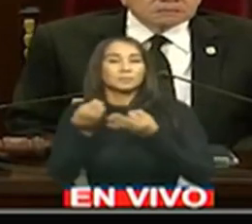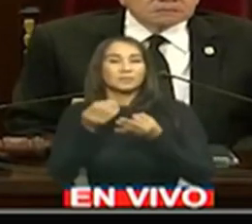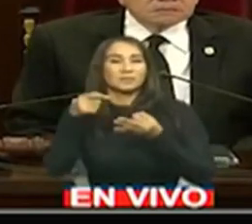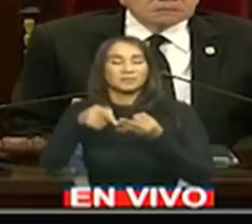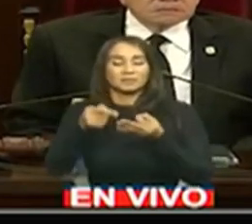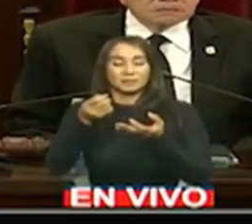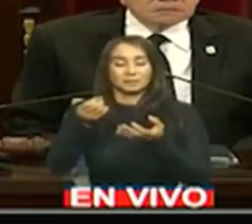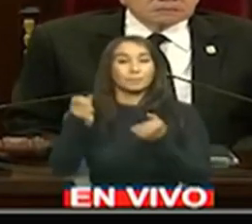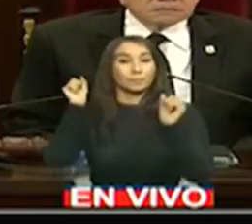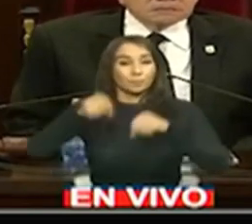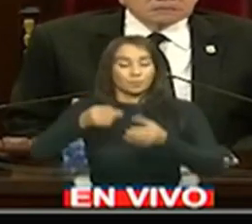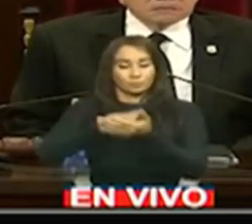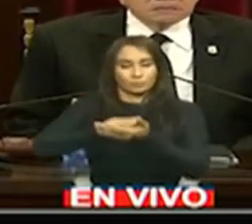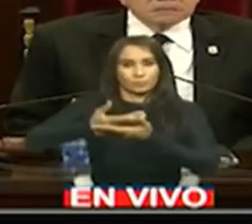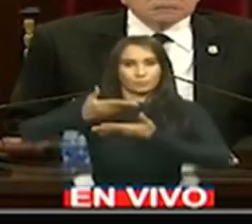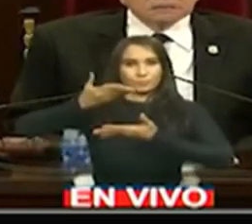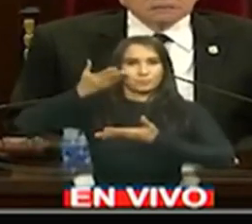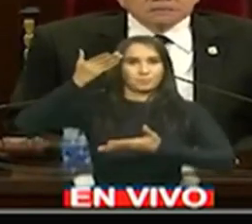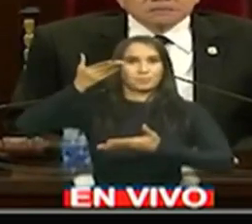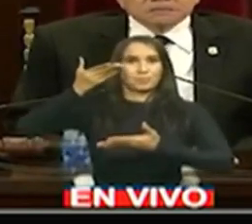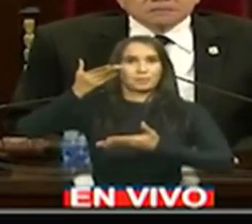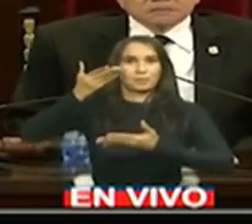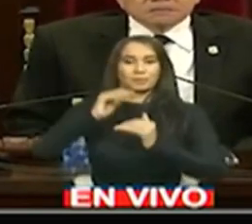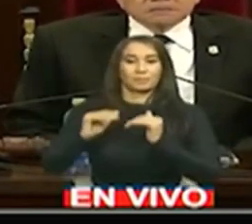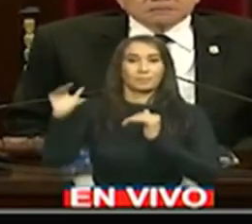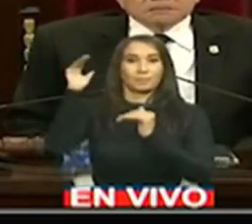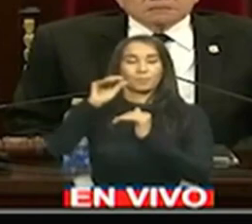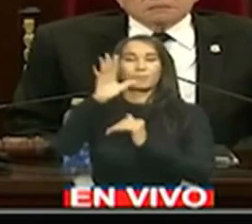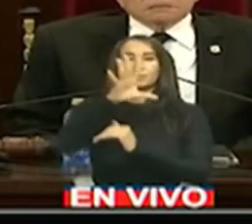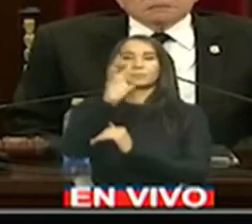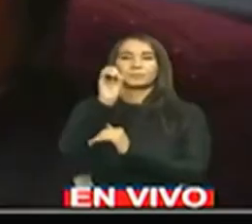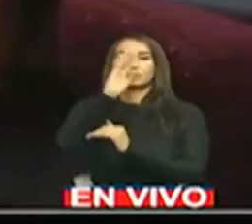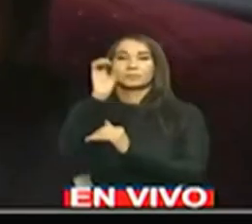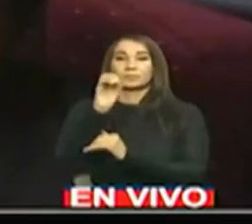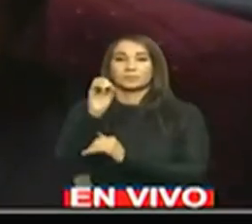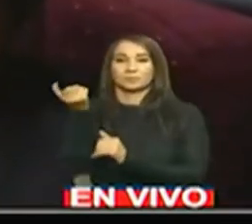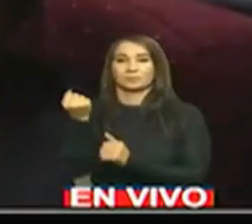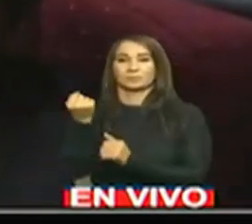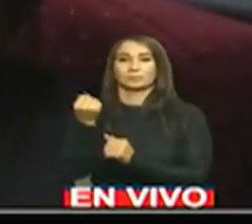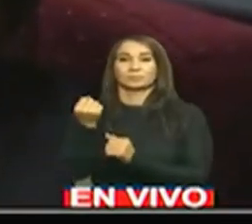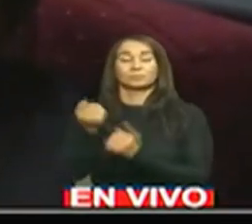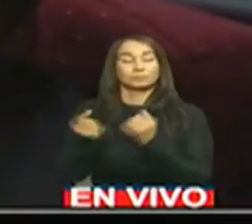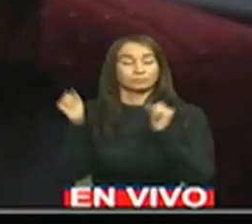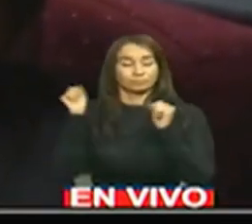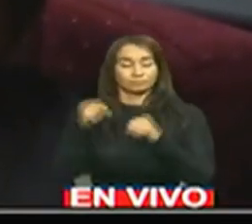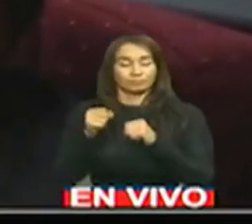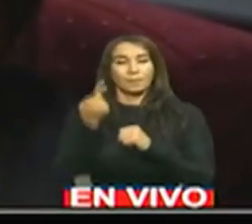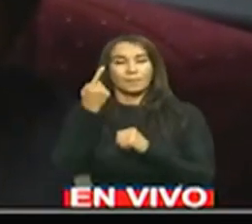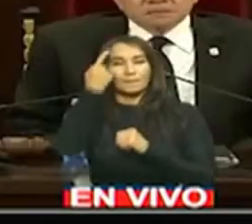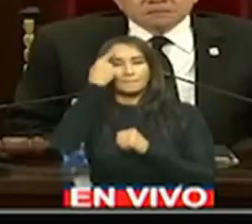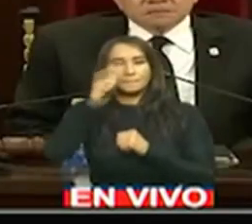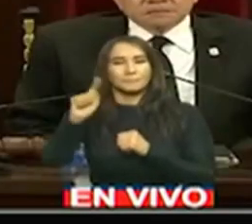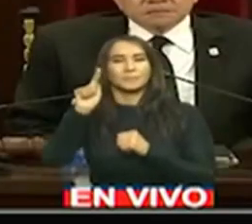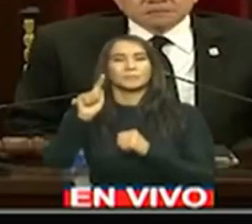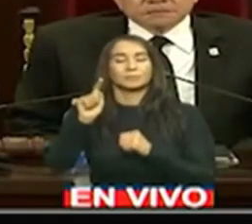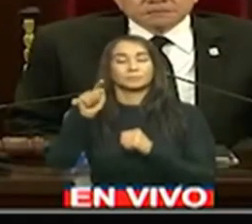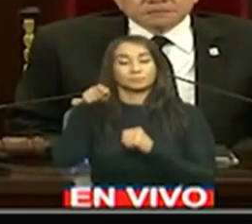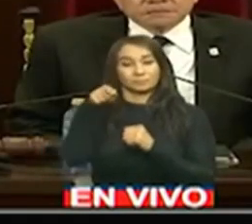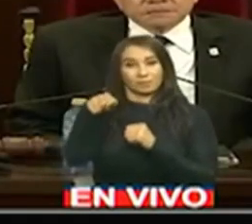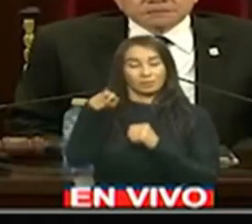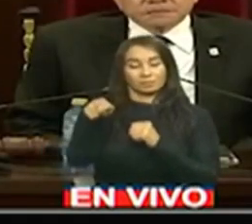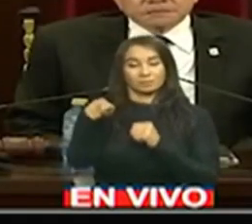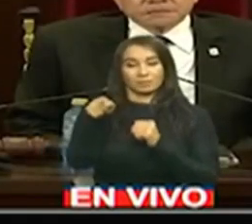este porcentaje a un valor muy por encima del 50%. Es decir, y ahí están